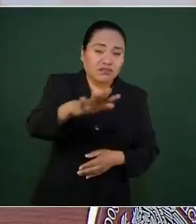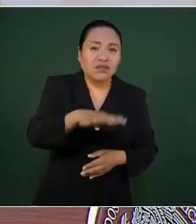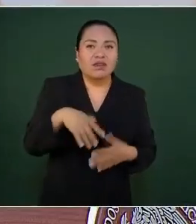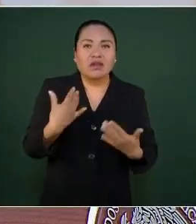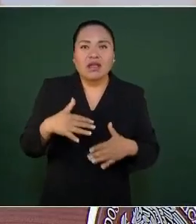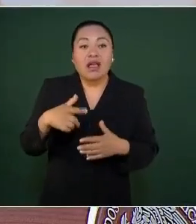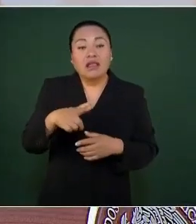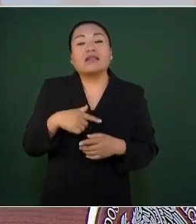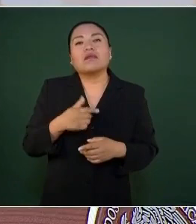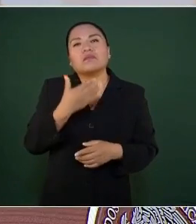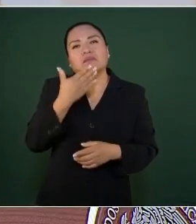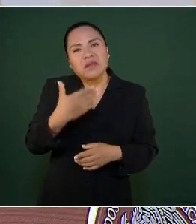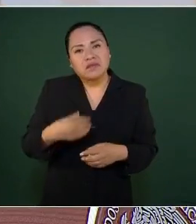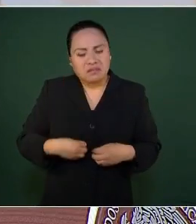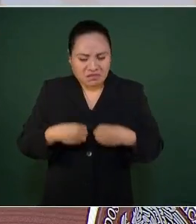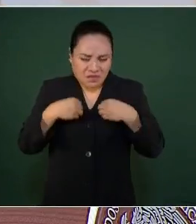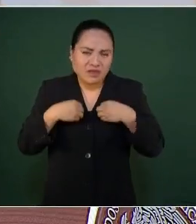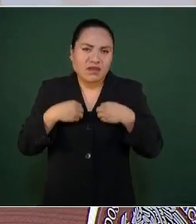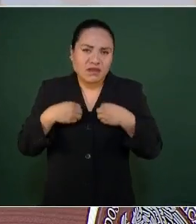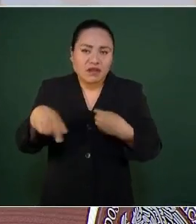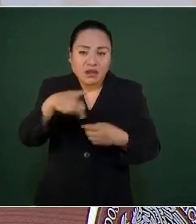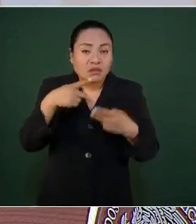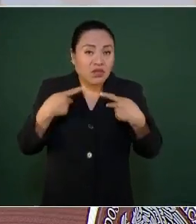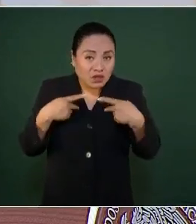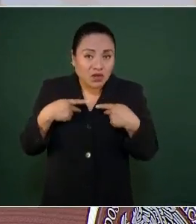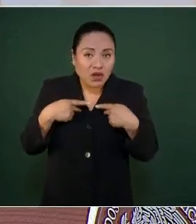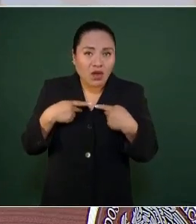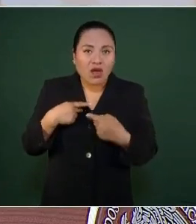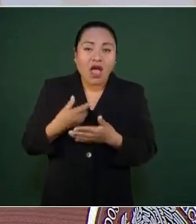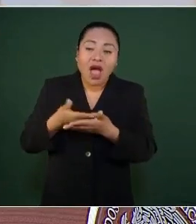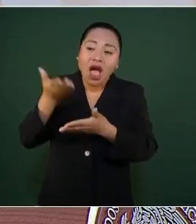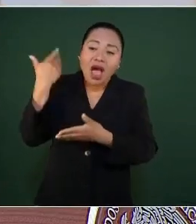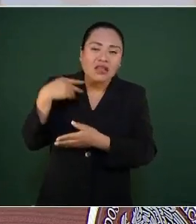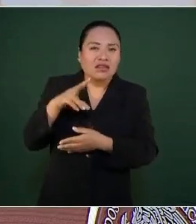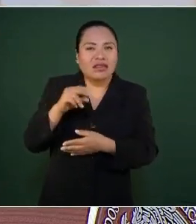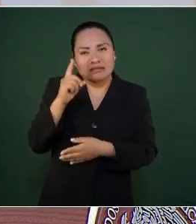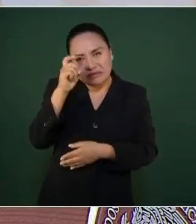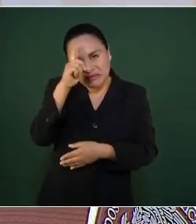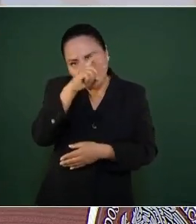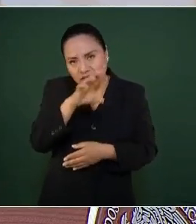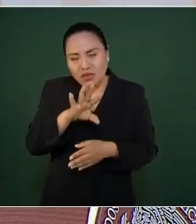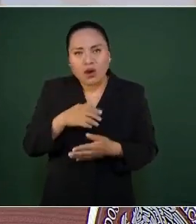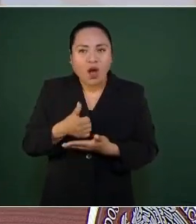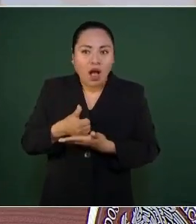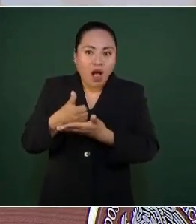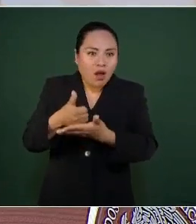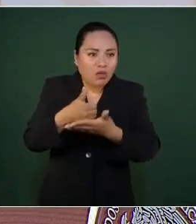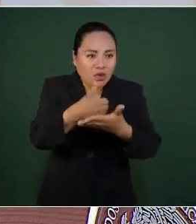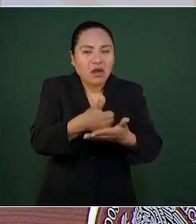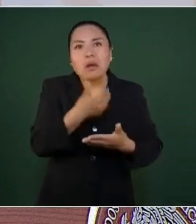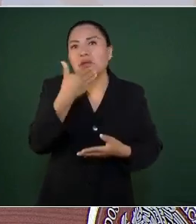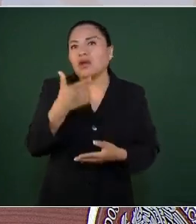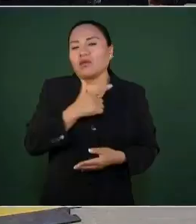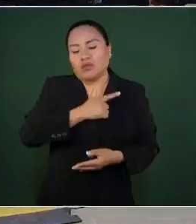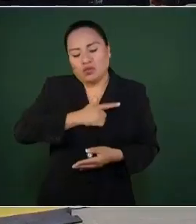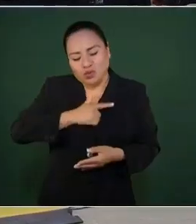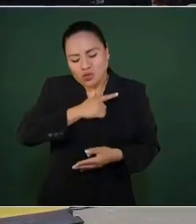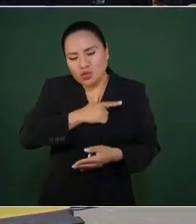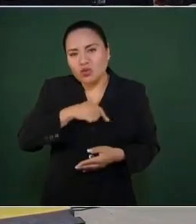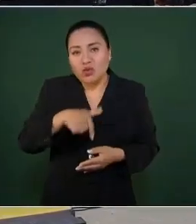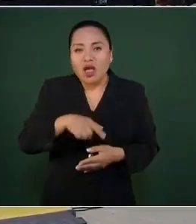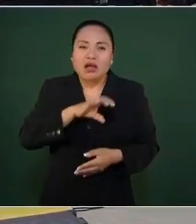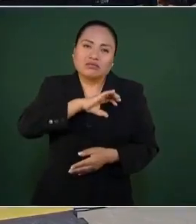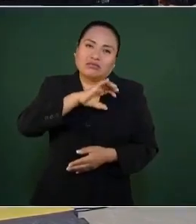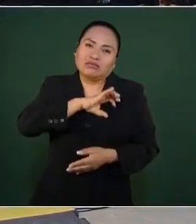generación de bienestar para los que menos tienen, lo han convertido en uno de los hijos predilectos de nuestro